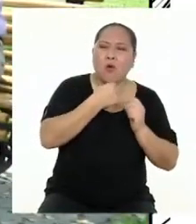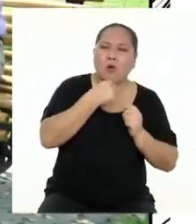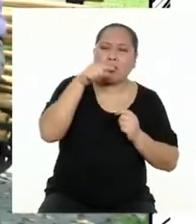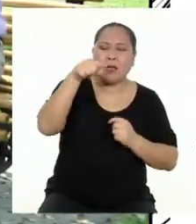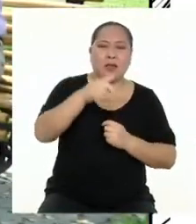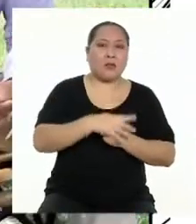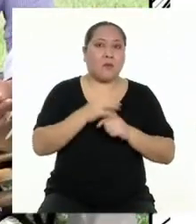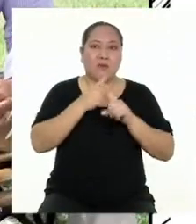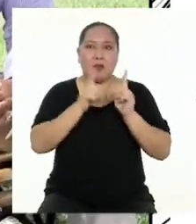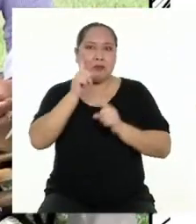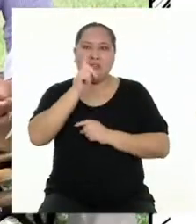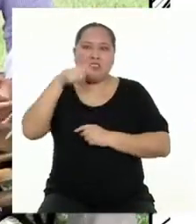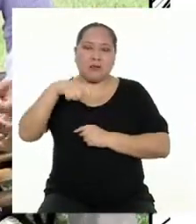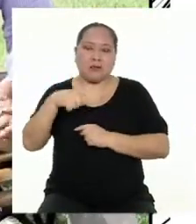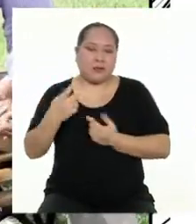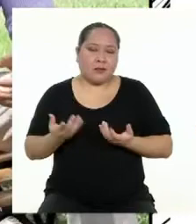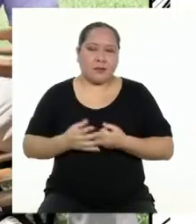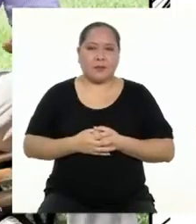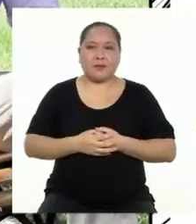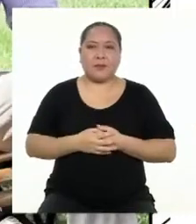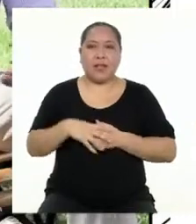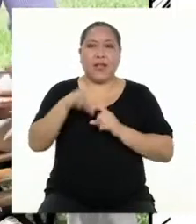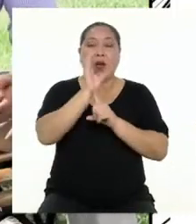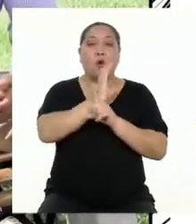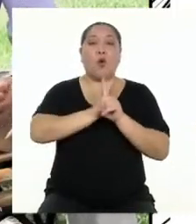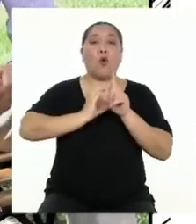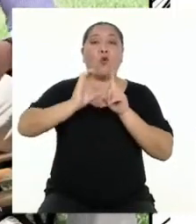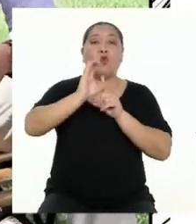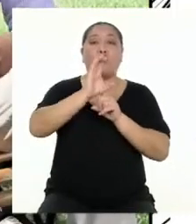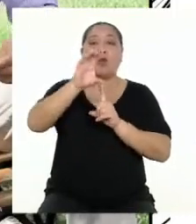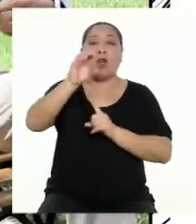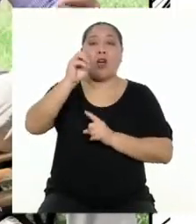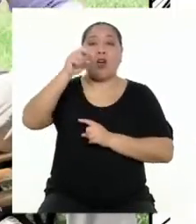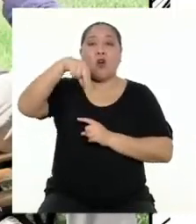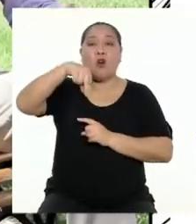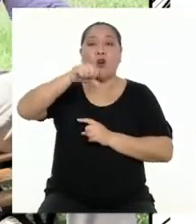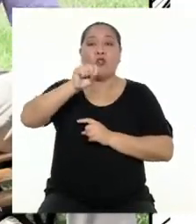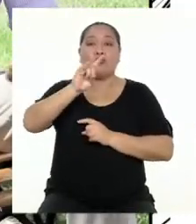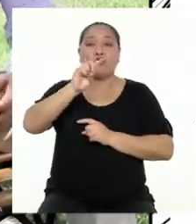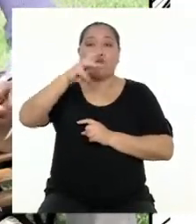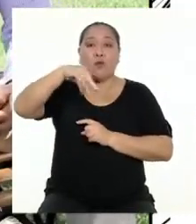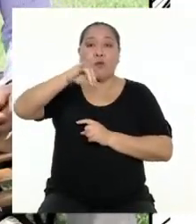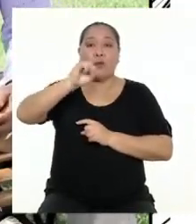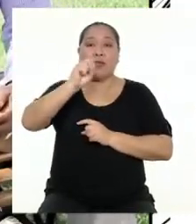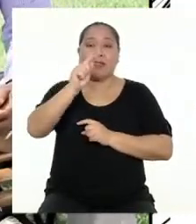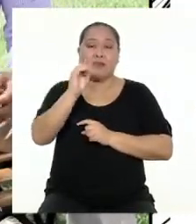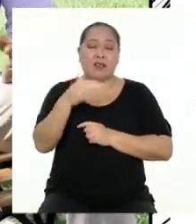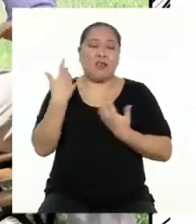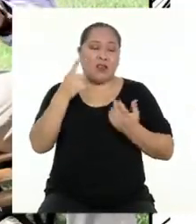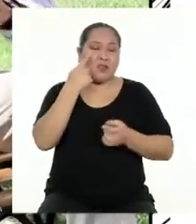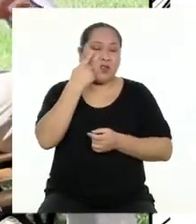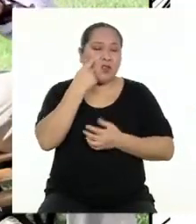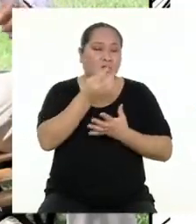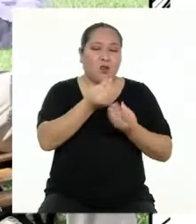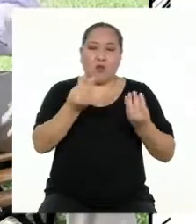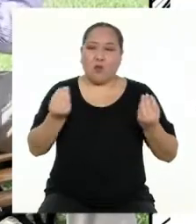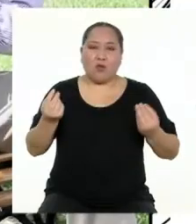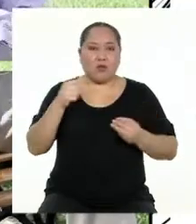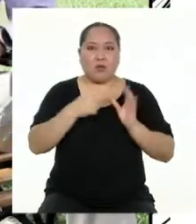realmente necesitamos. Creo que la cultura consumista, que de hecho es muy común en esta época, tiene